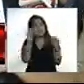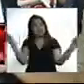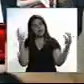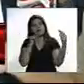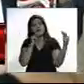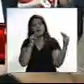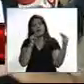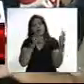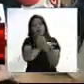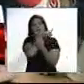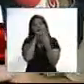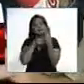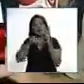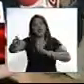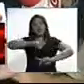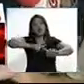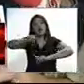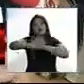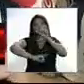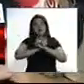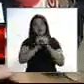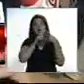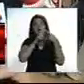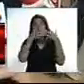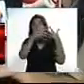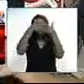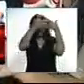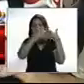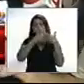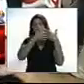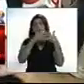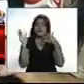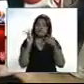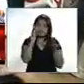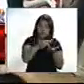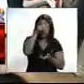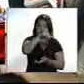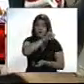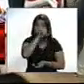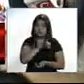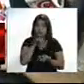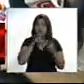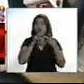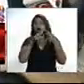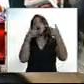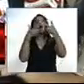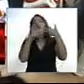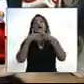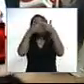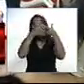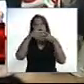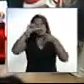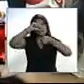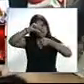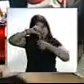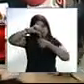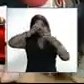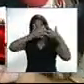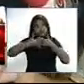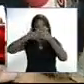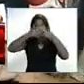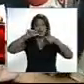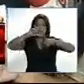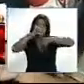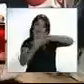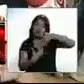con las tres delegadas internacionales, la norteamericana, las que vinieron al Zulia, la norteamericana, la centroamericana y la